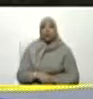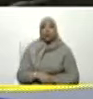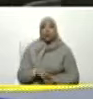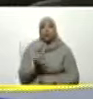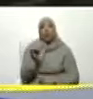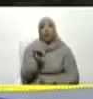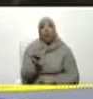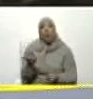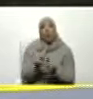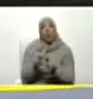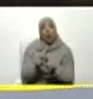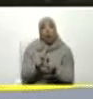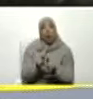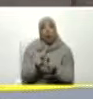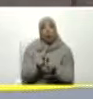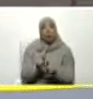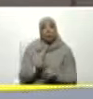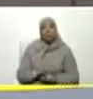Igualmente,